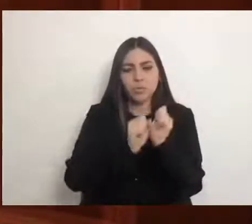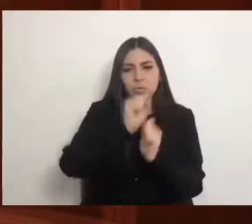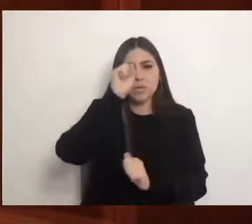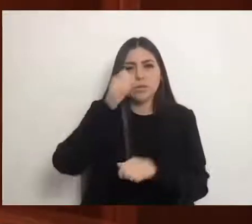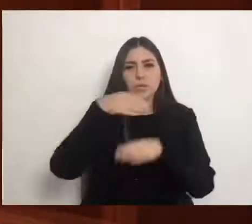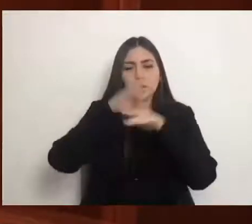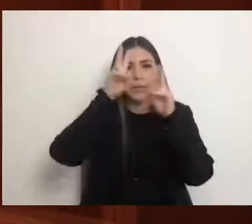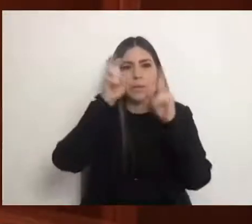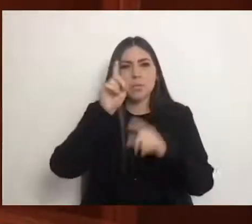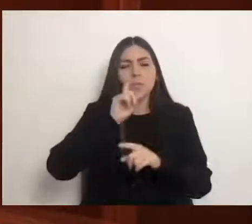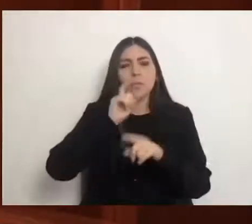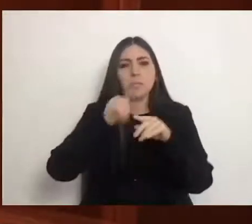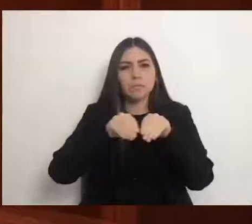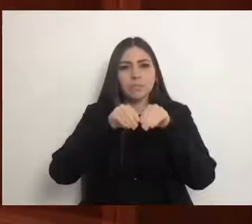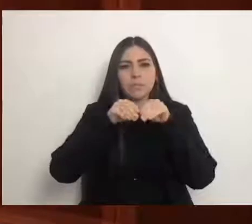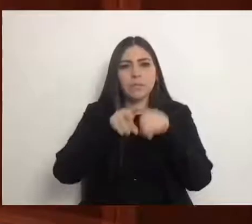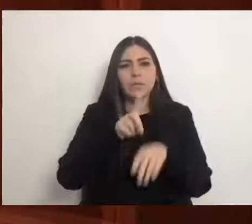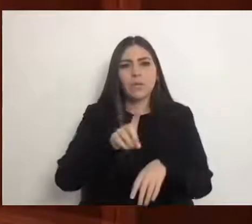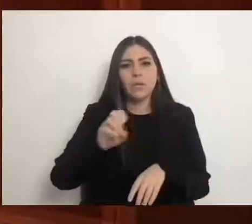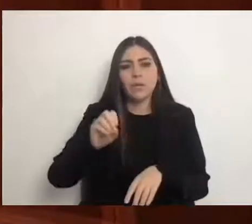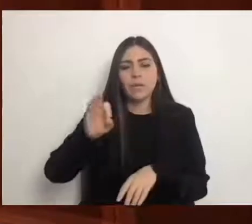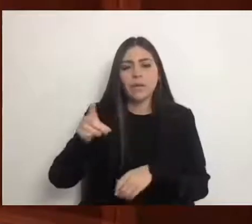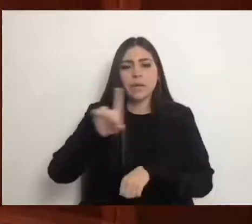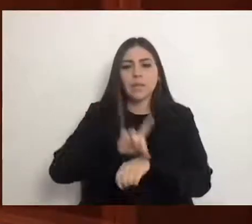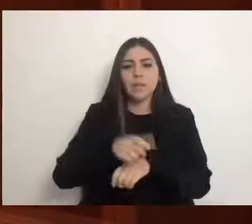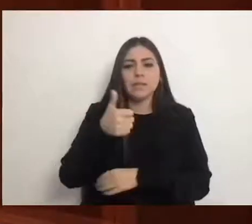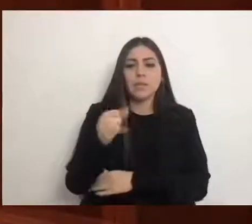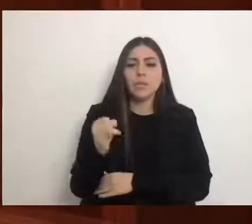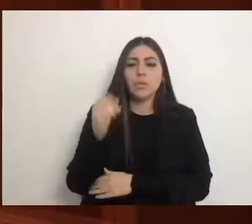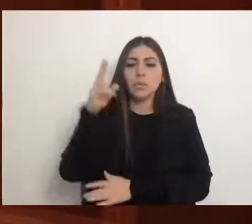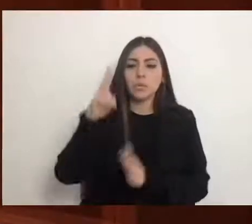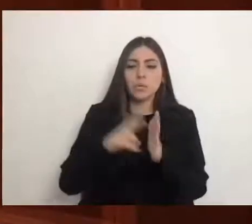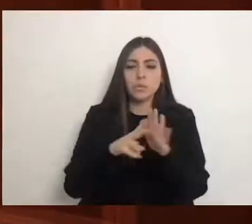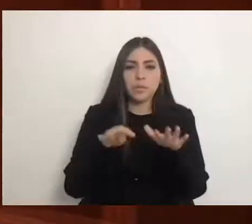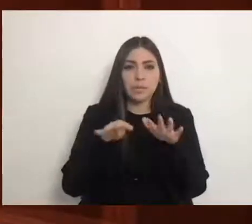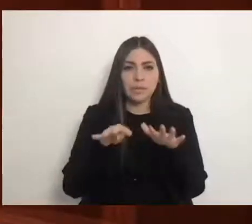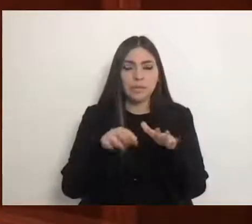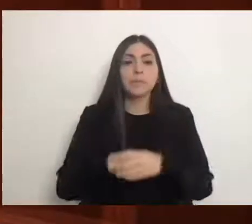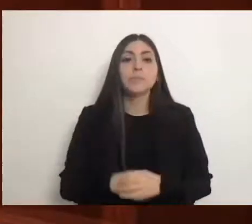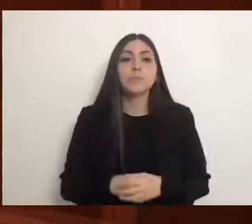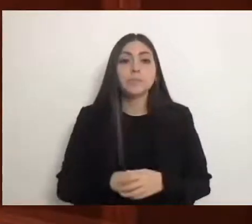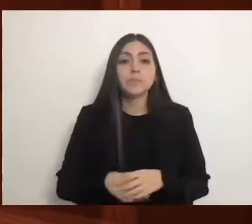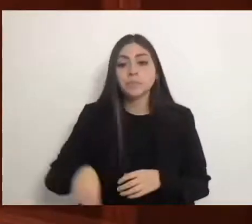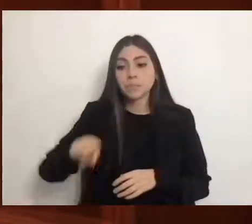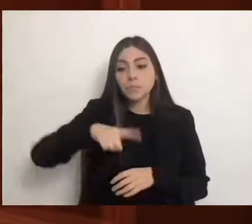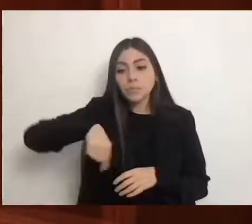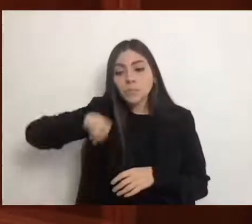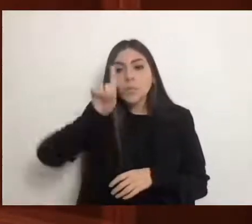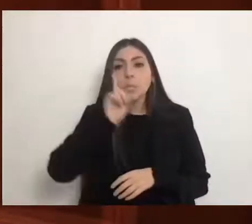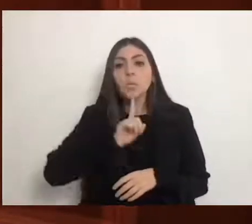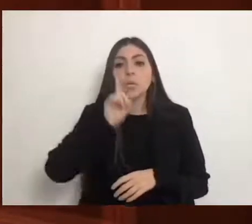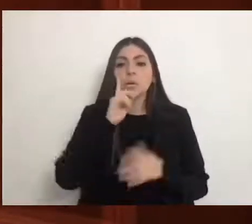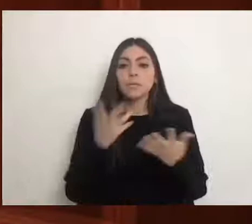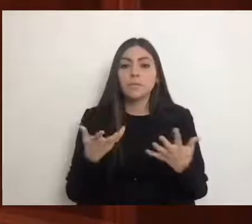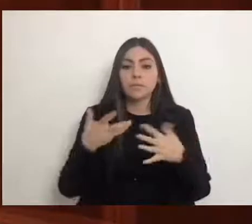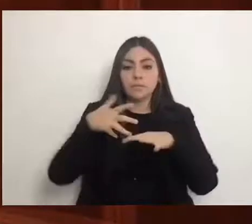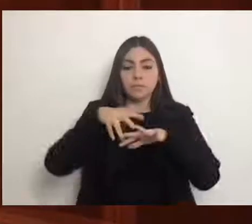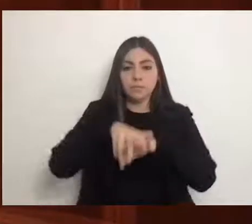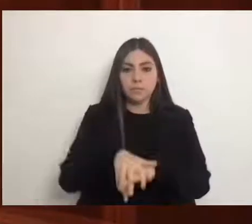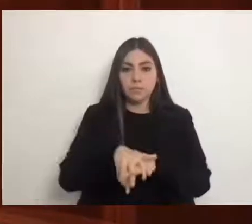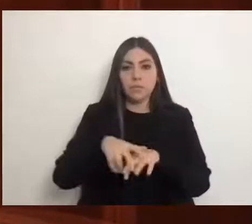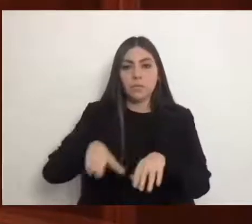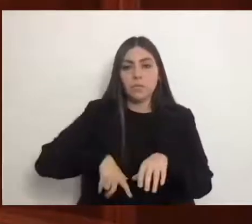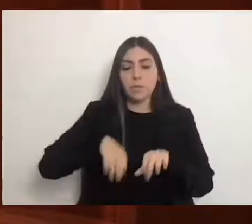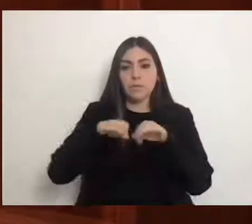la Federación el 6 de junio de 2019, la inclusión de mujeres en los espacios de toma de decisión ha sido una